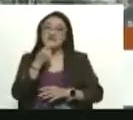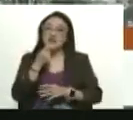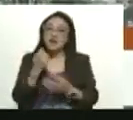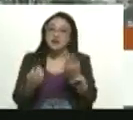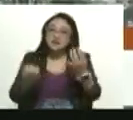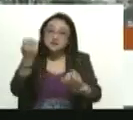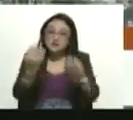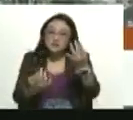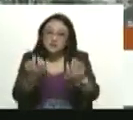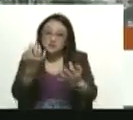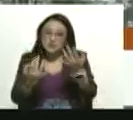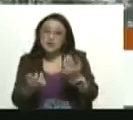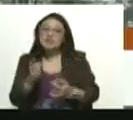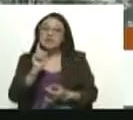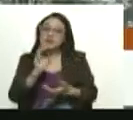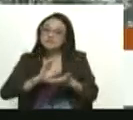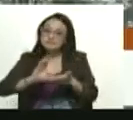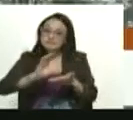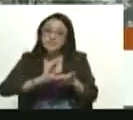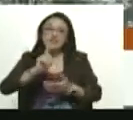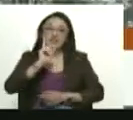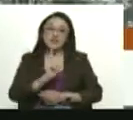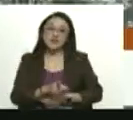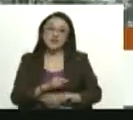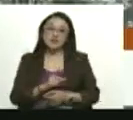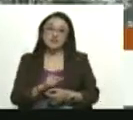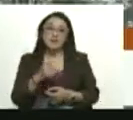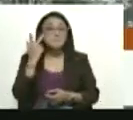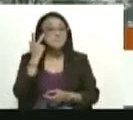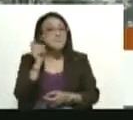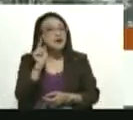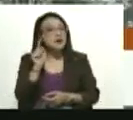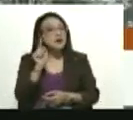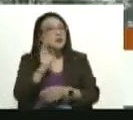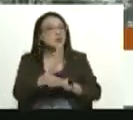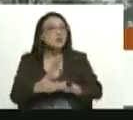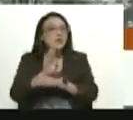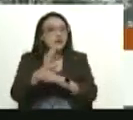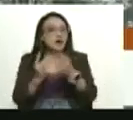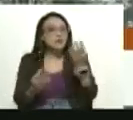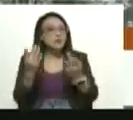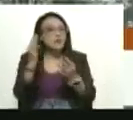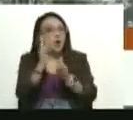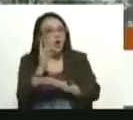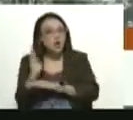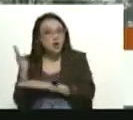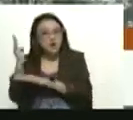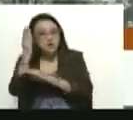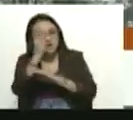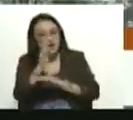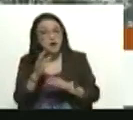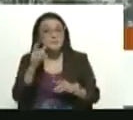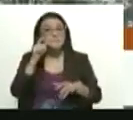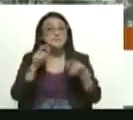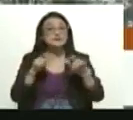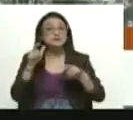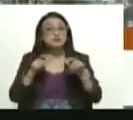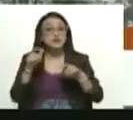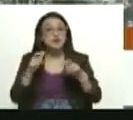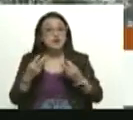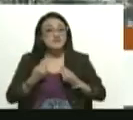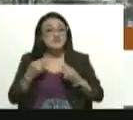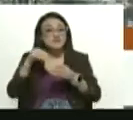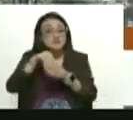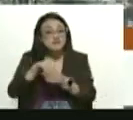que invertir recursos no solo para cuidar a los bosques, sino también a la gente que allí vive